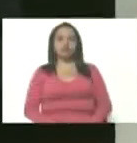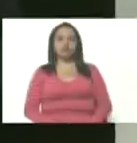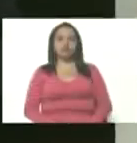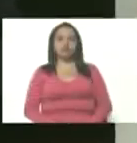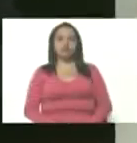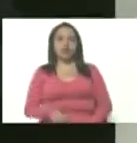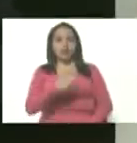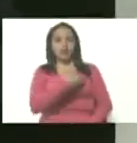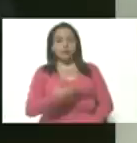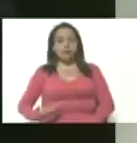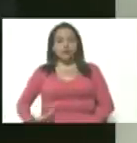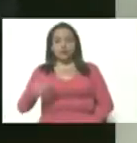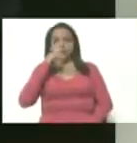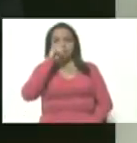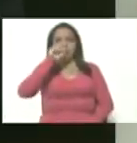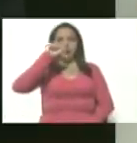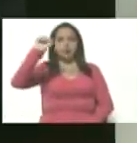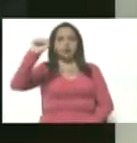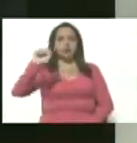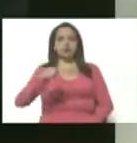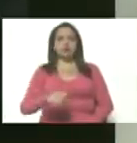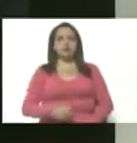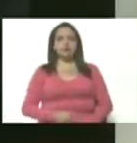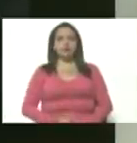Presidente Nicolás Maduro